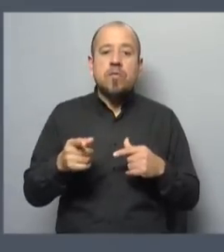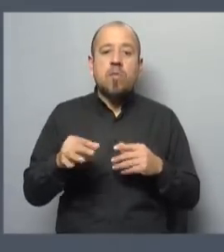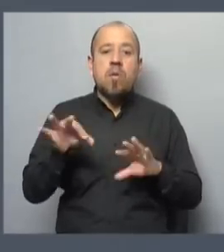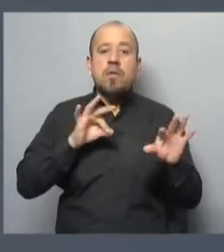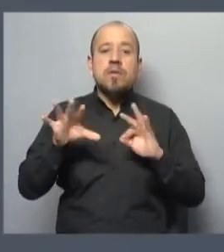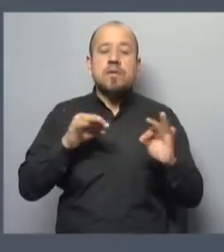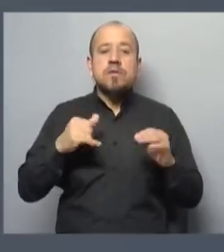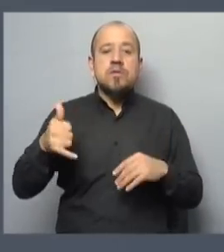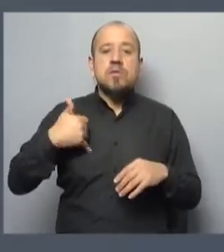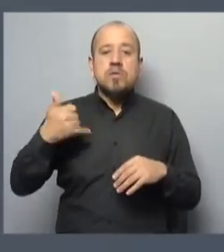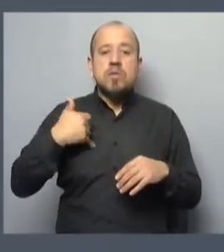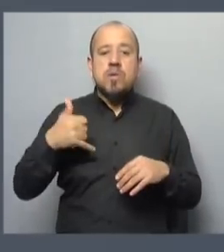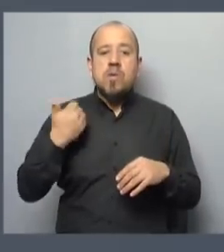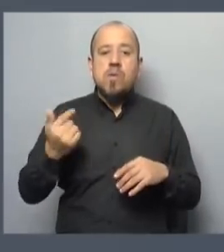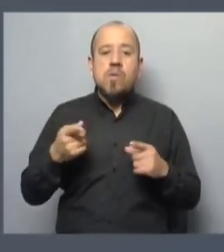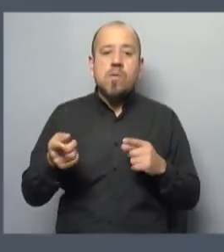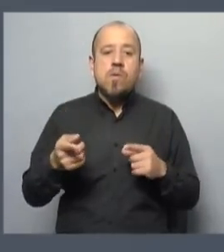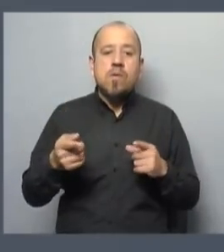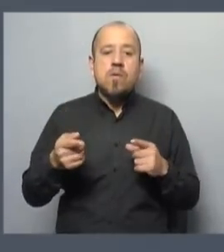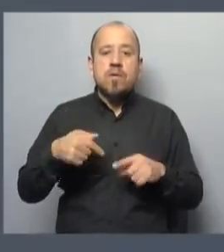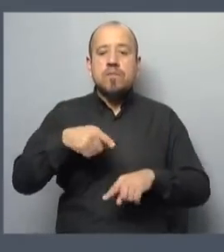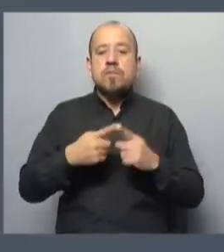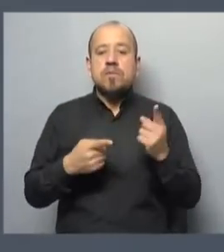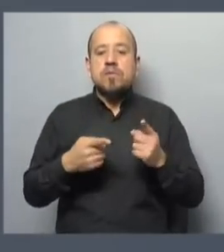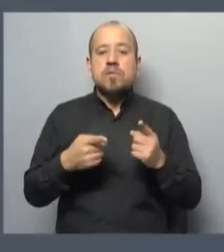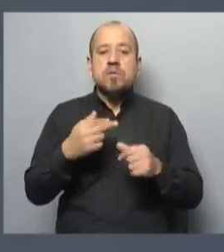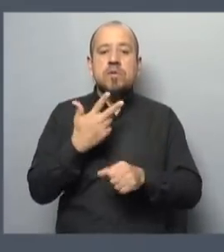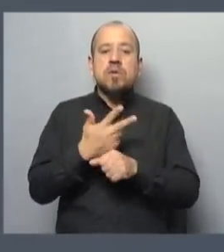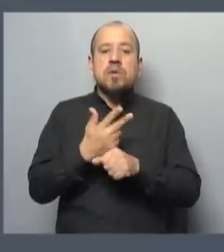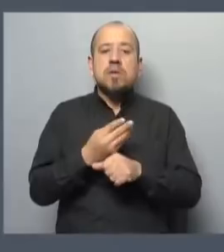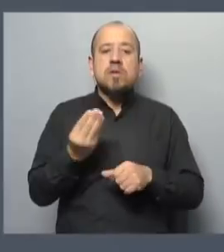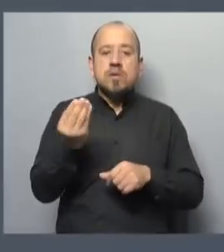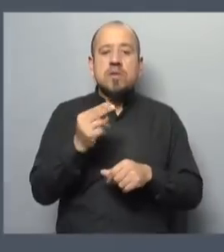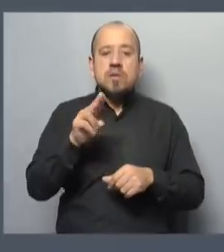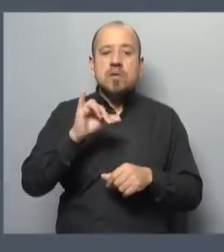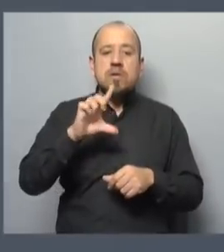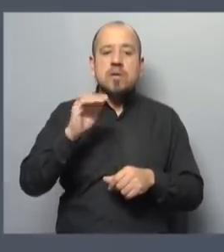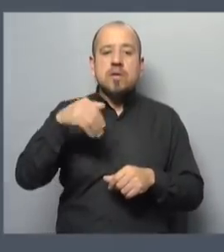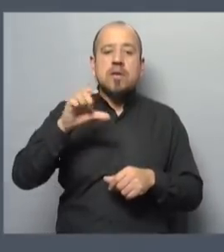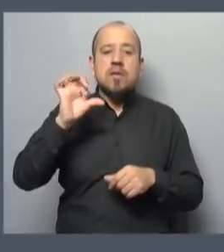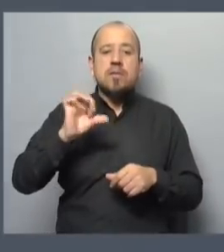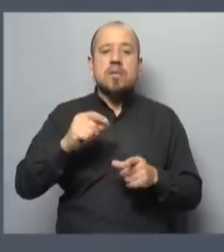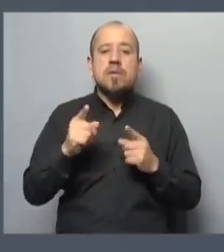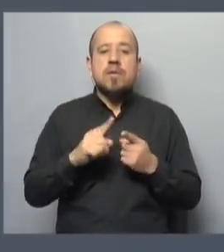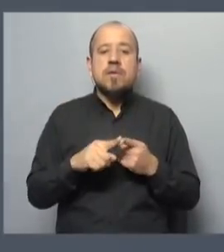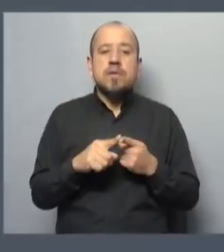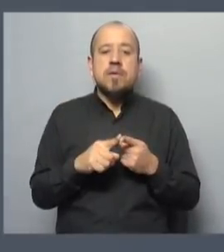juvenil chiquito mi tío dirigía la tercera de quilmes del cual soy hincha